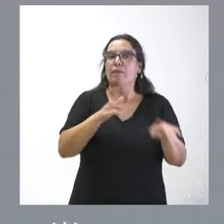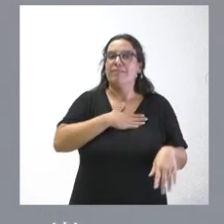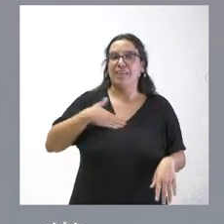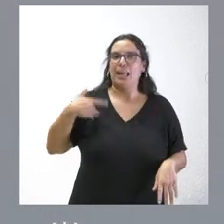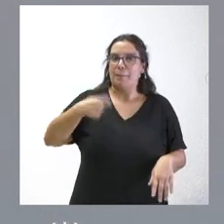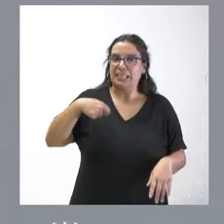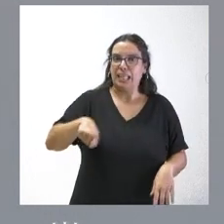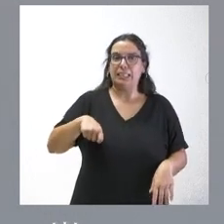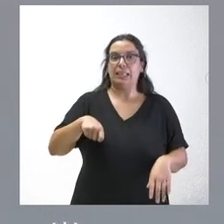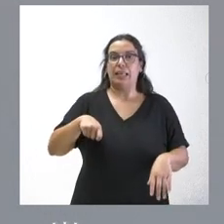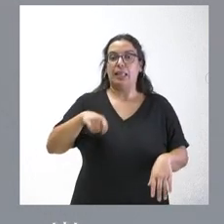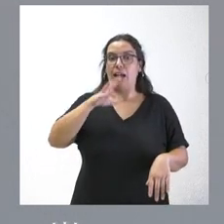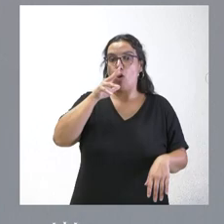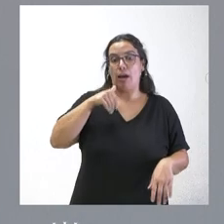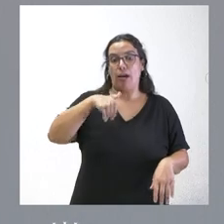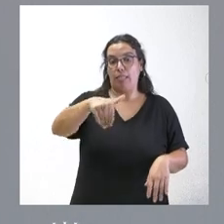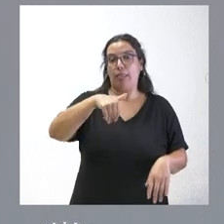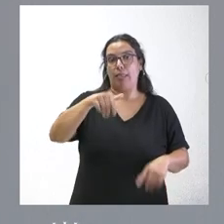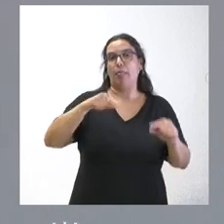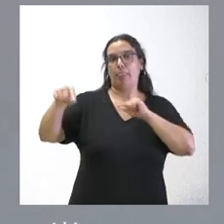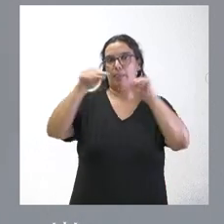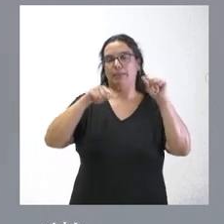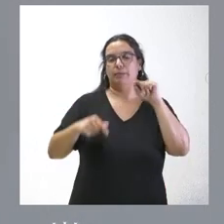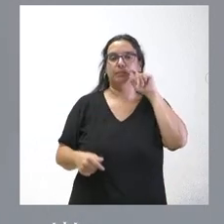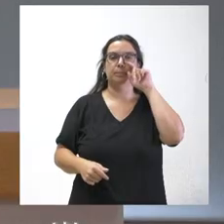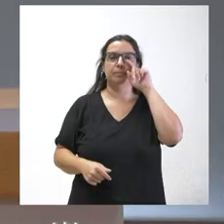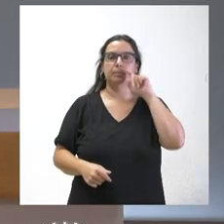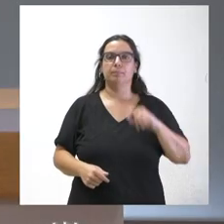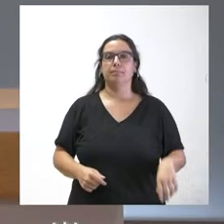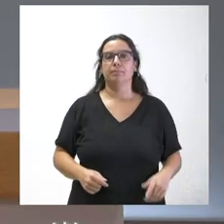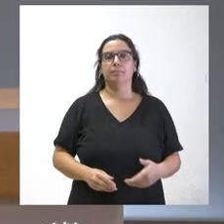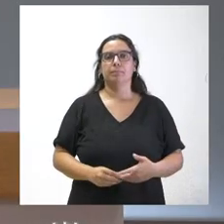presidente de este periodo de sesiones pues comparecer para este debate de política general